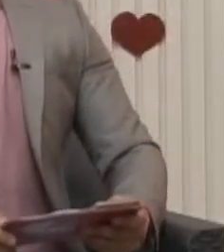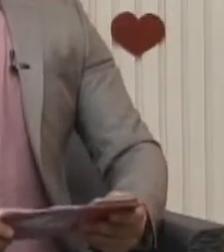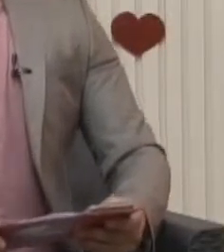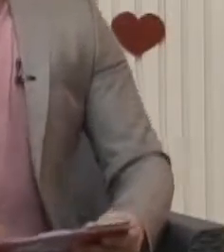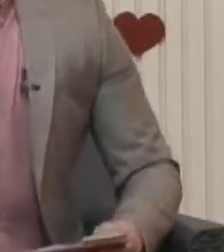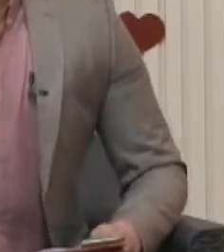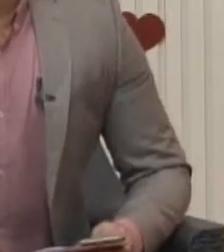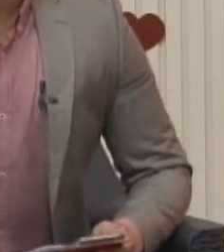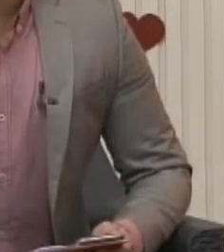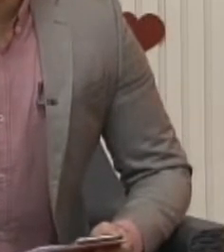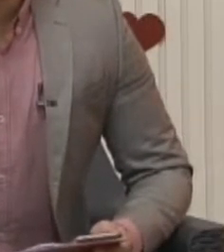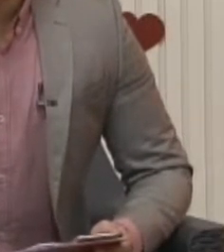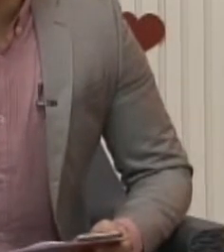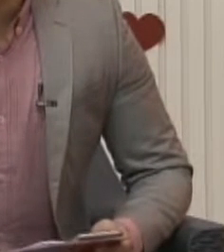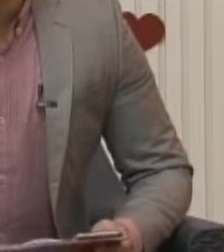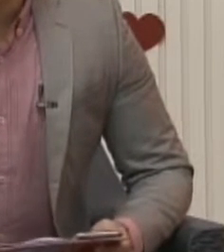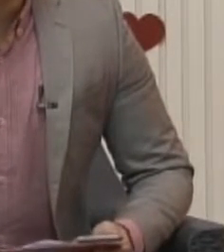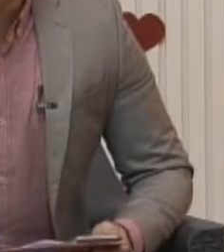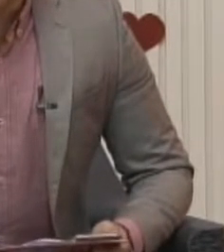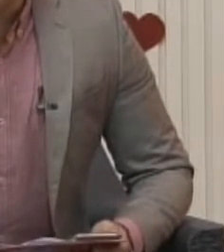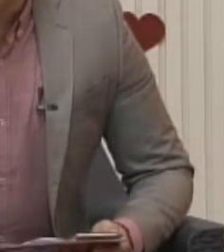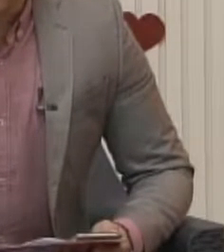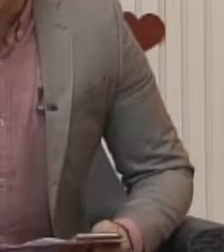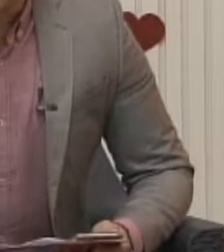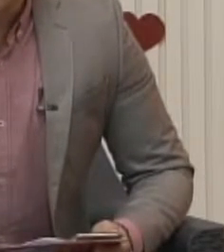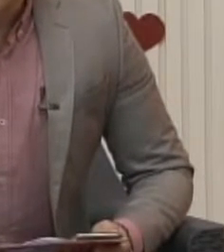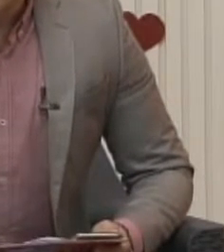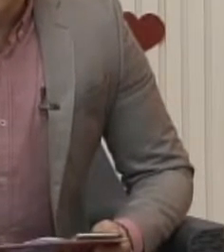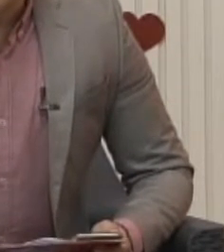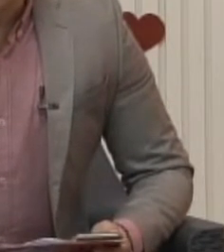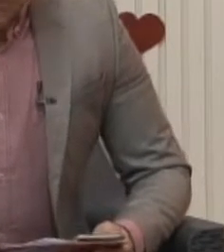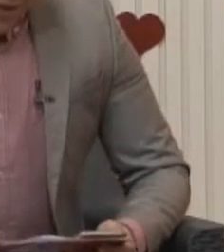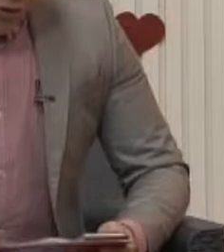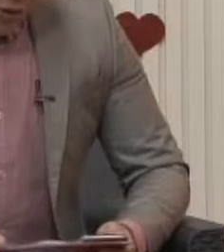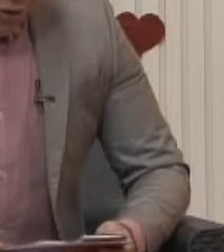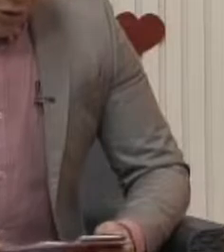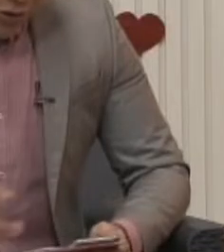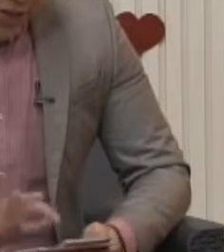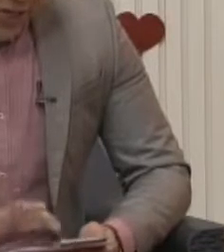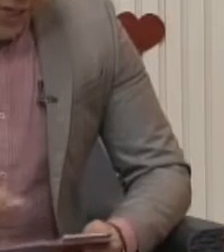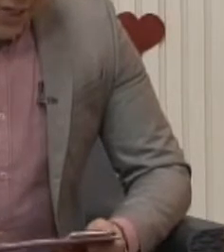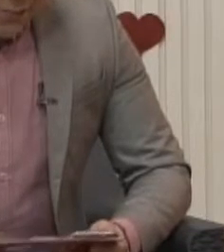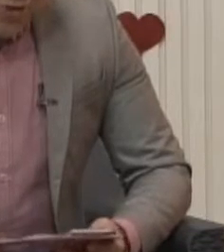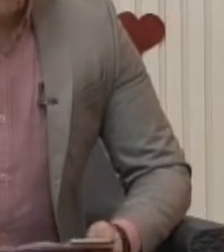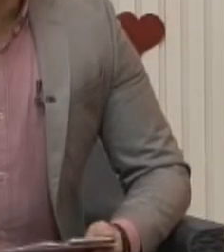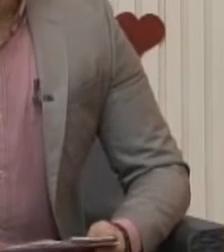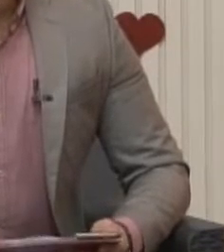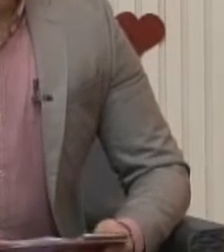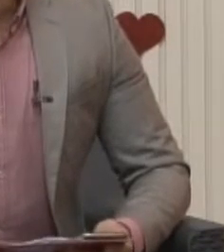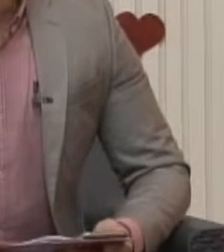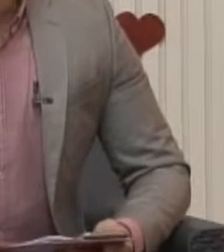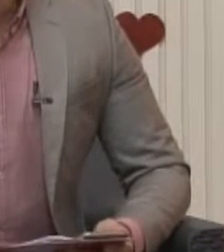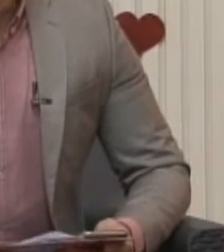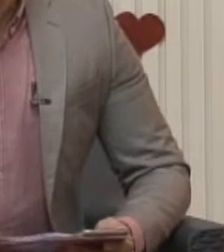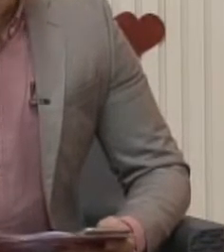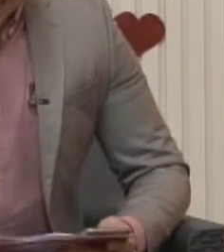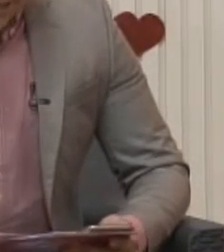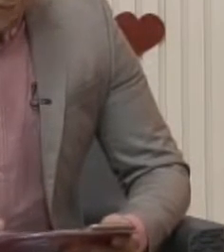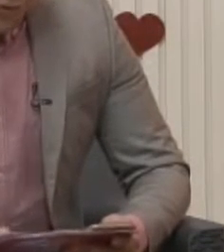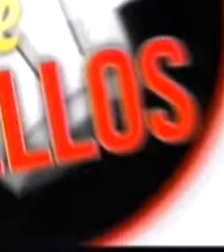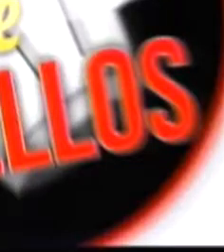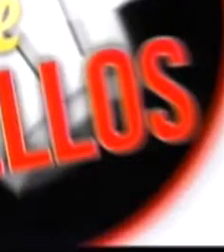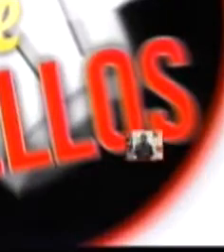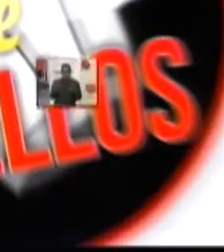Bueno, amigos y amigas, nosotros continuamos con más de El Programa y en este momento nosotros queremos compartir con todos ustedes,